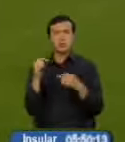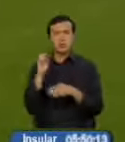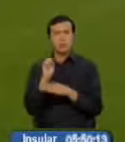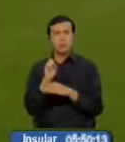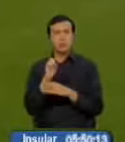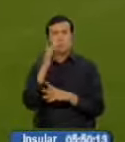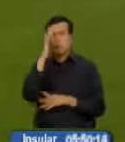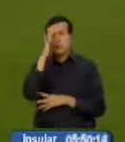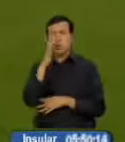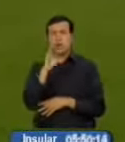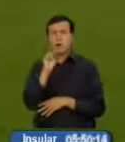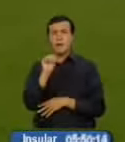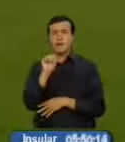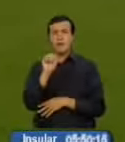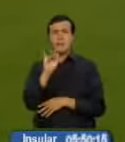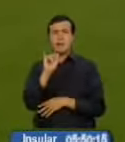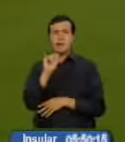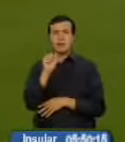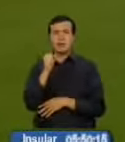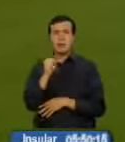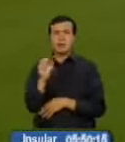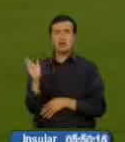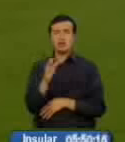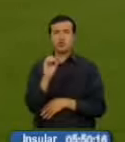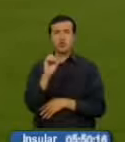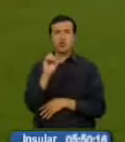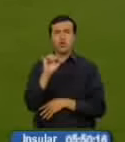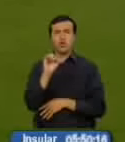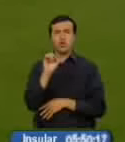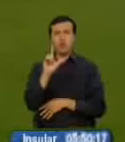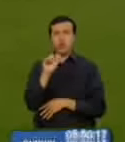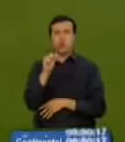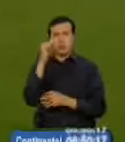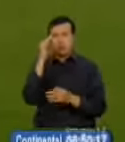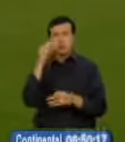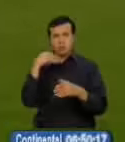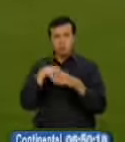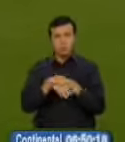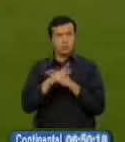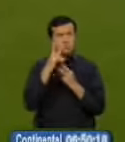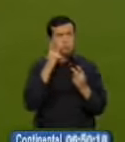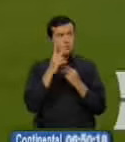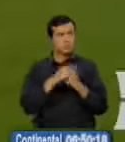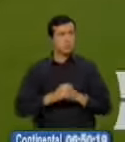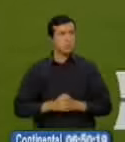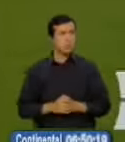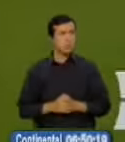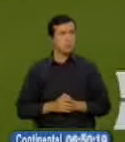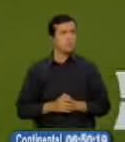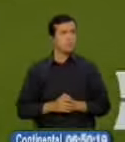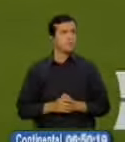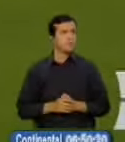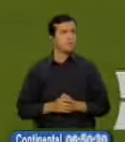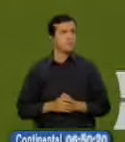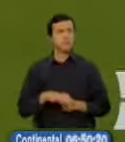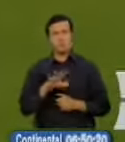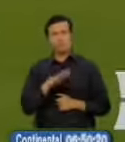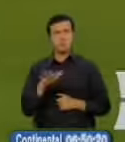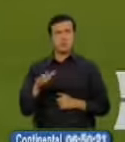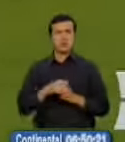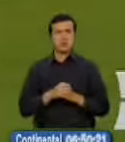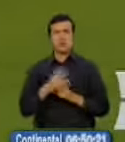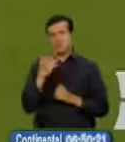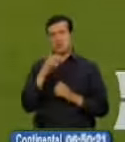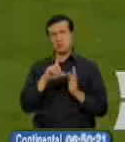por la presencia de Matías Oyola. Aquí vemos justamente el momento que ingresó Matías Oyola a la cancha. Estuvo alrededor de unos